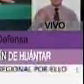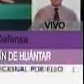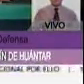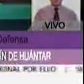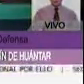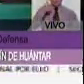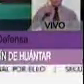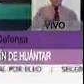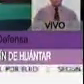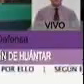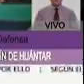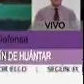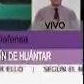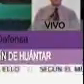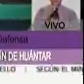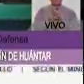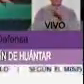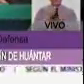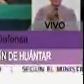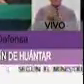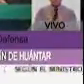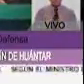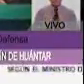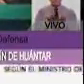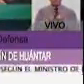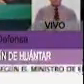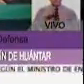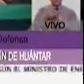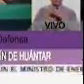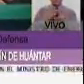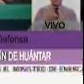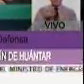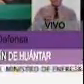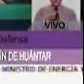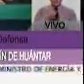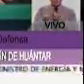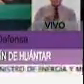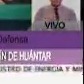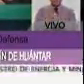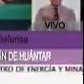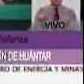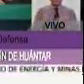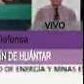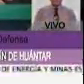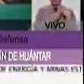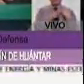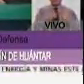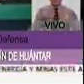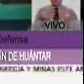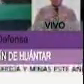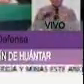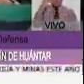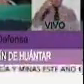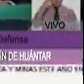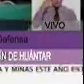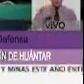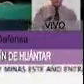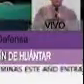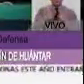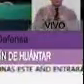Consejo de Ministros, se informaba de los avances de las gestiones a todos los representantes de los partidos políticos.